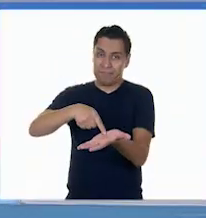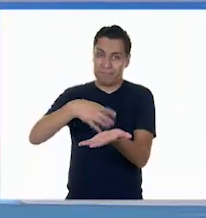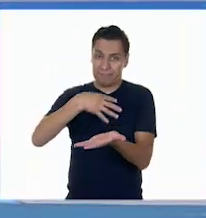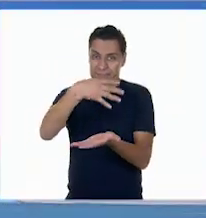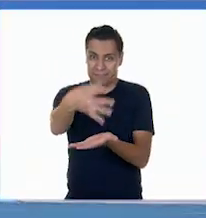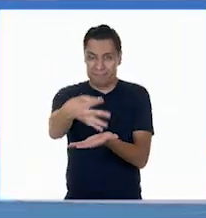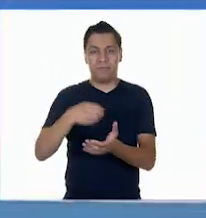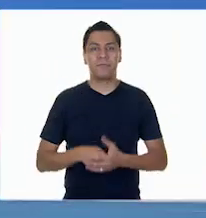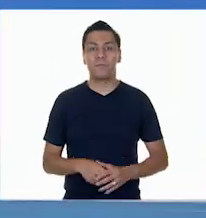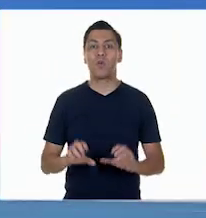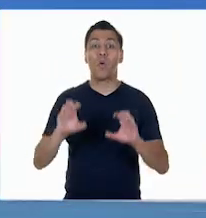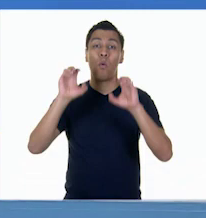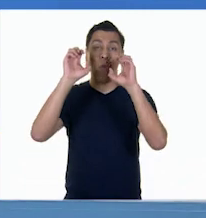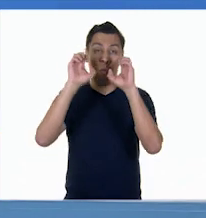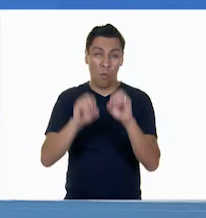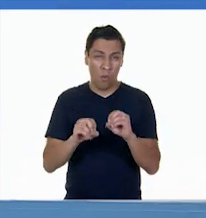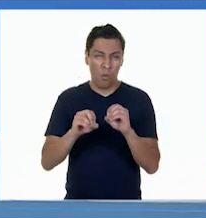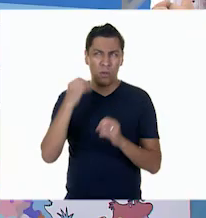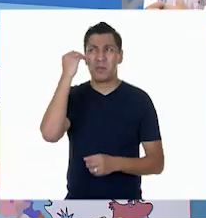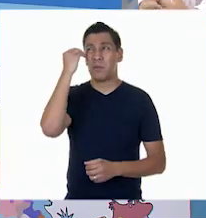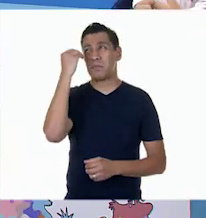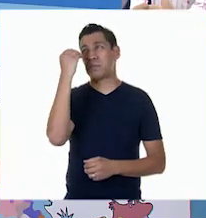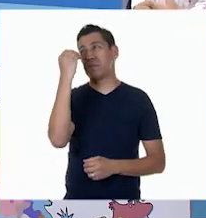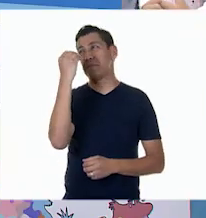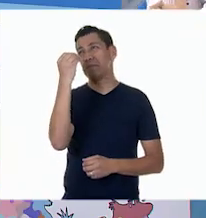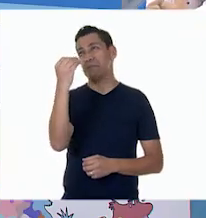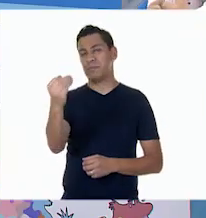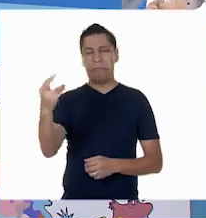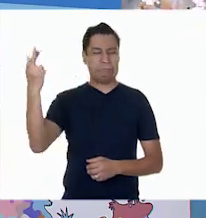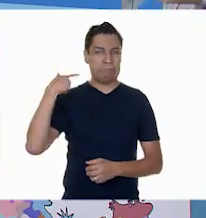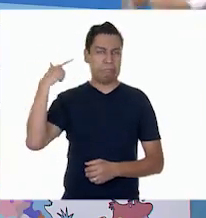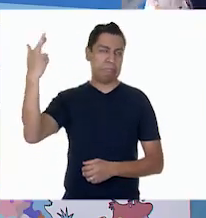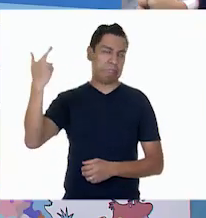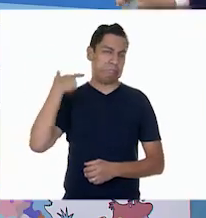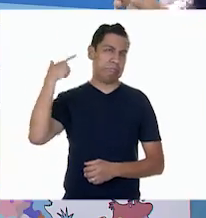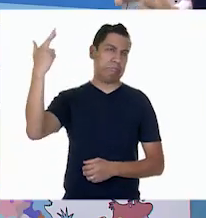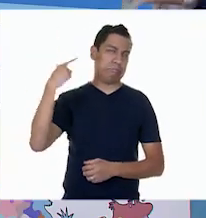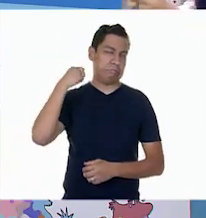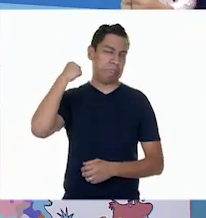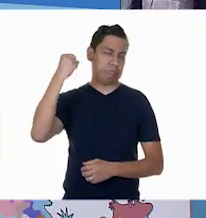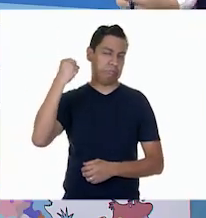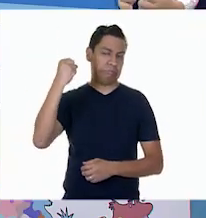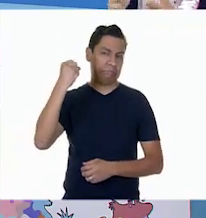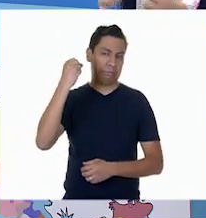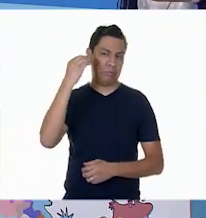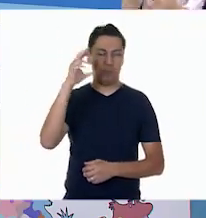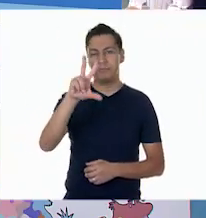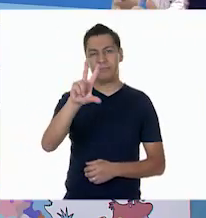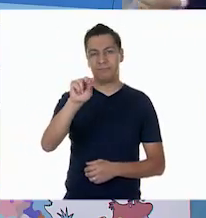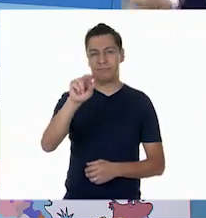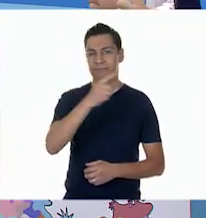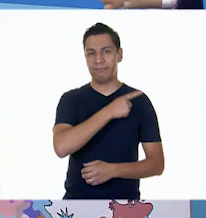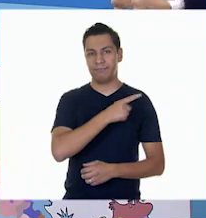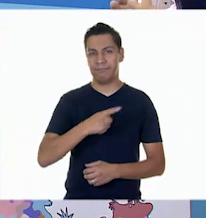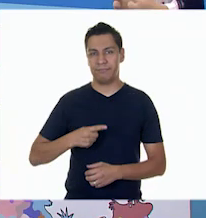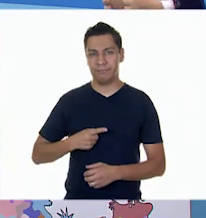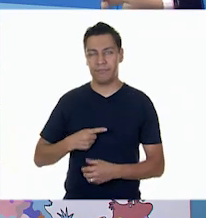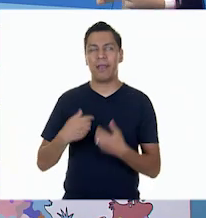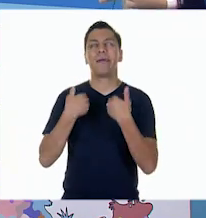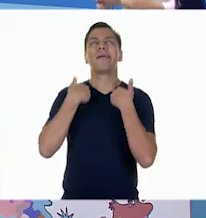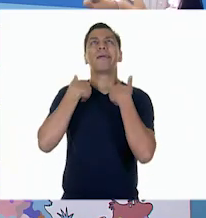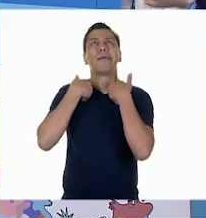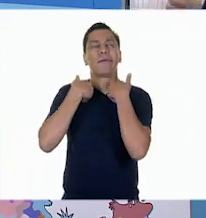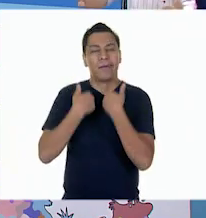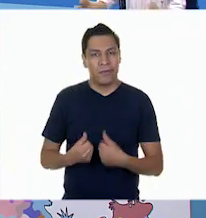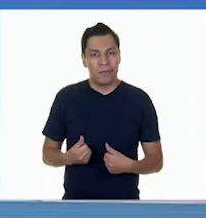evitar exponernos a, por prolongados tiempos, a dichos sonidos. Sí, ya lo entendí mejor, porque además de la música